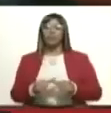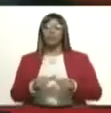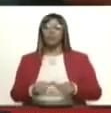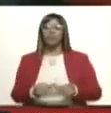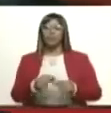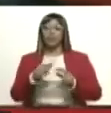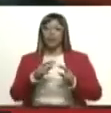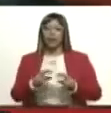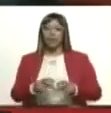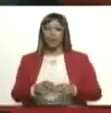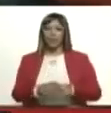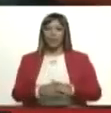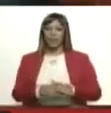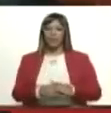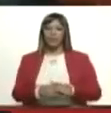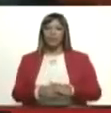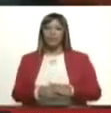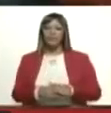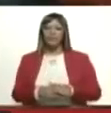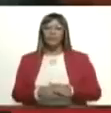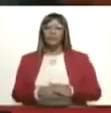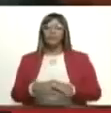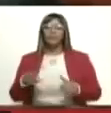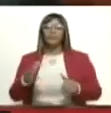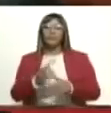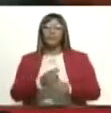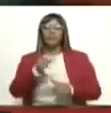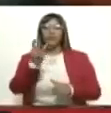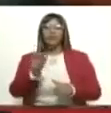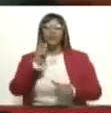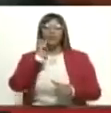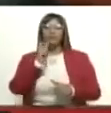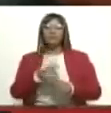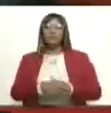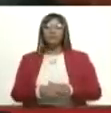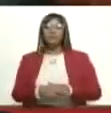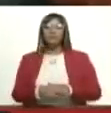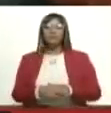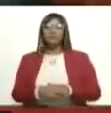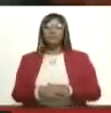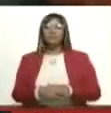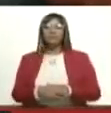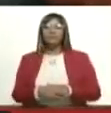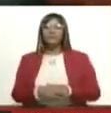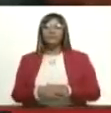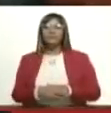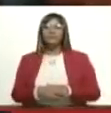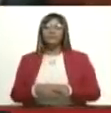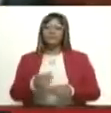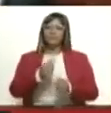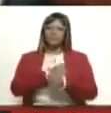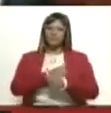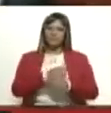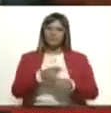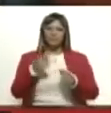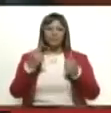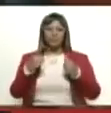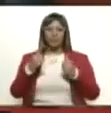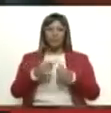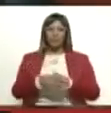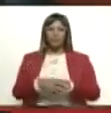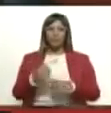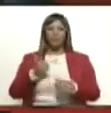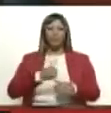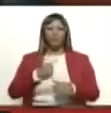con la investigación patrimonial encontrándose que la ciudadana María Corina Machado está inhabilitada para el ejercicio de